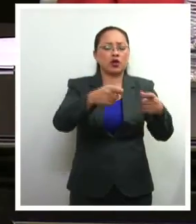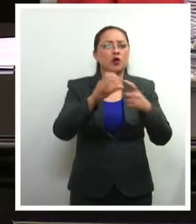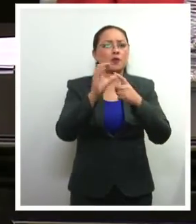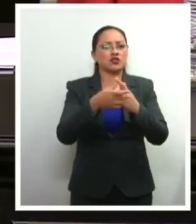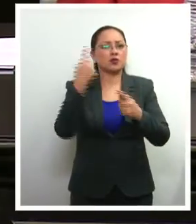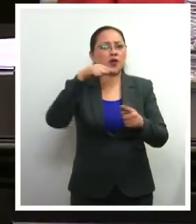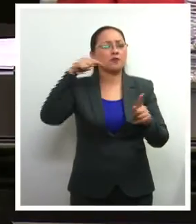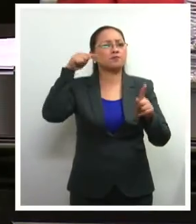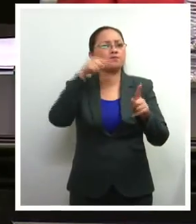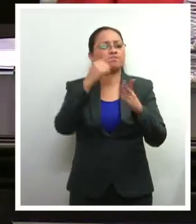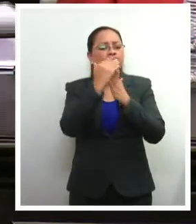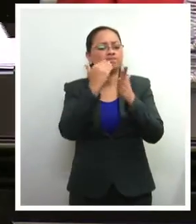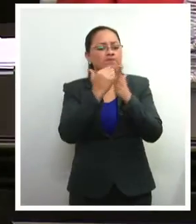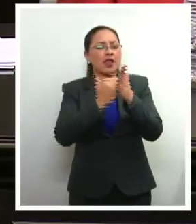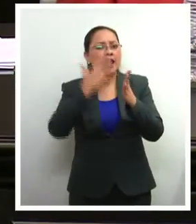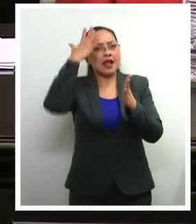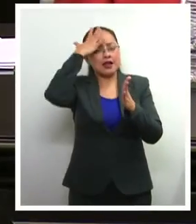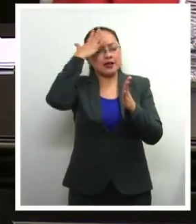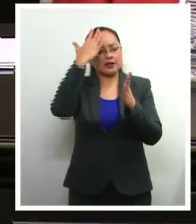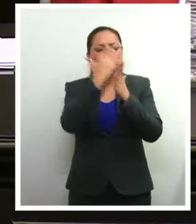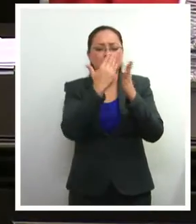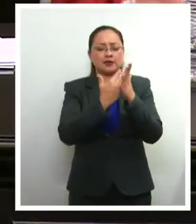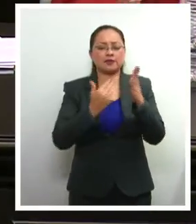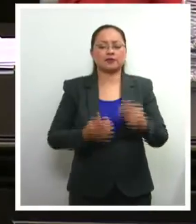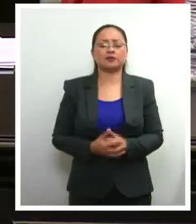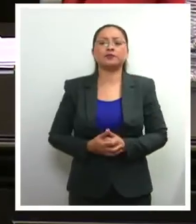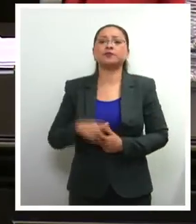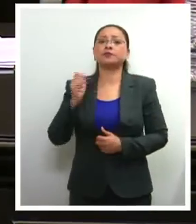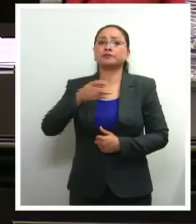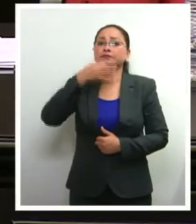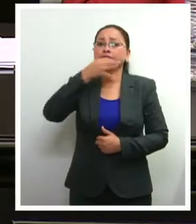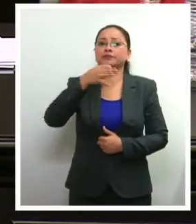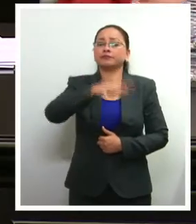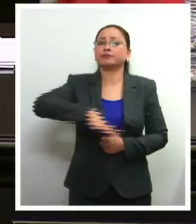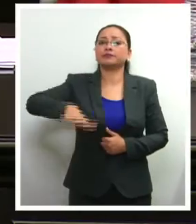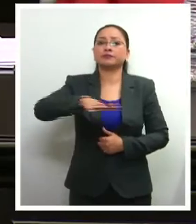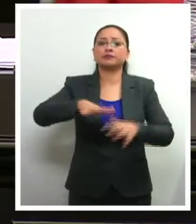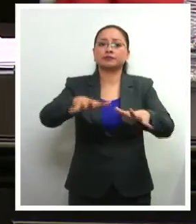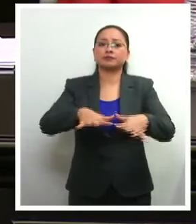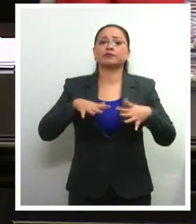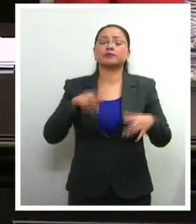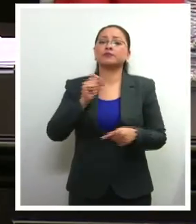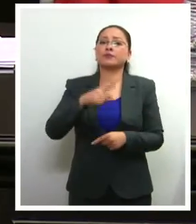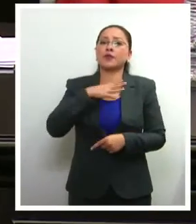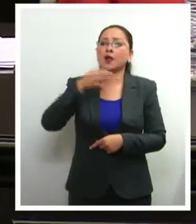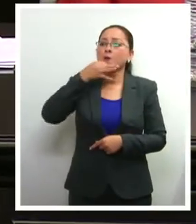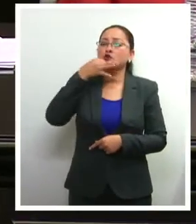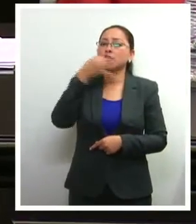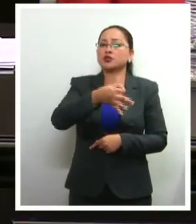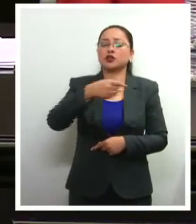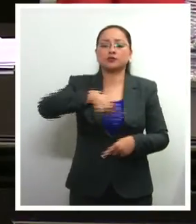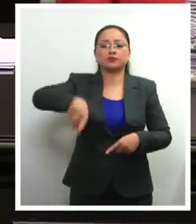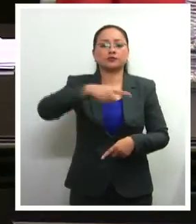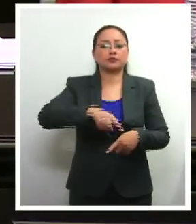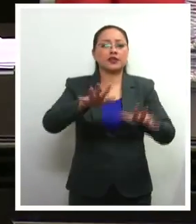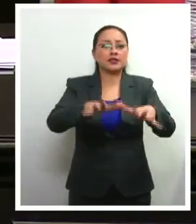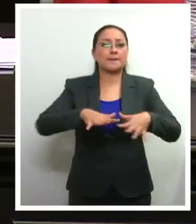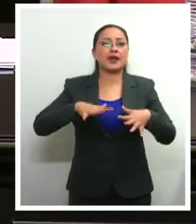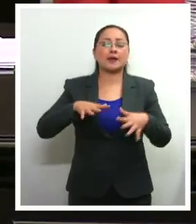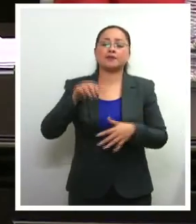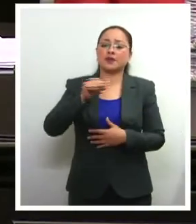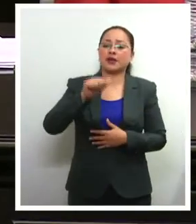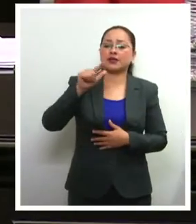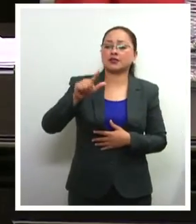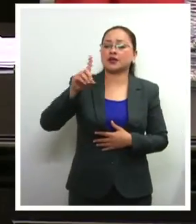de Principios Generales. Informo también que se recibieron comunicaciones de la Asamblea Legislativa